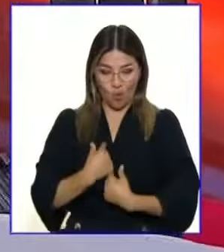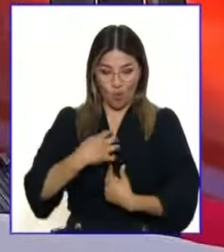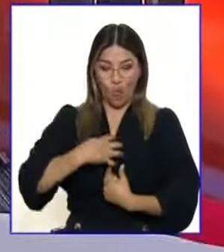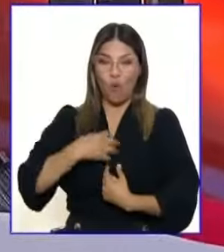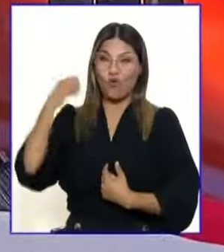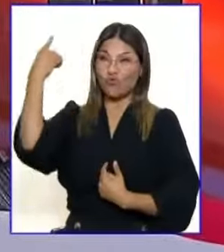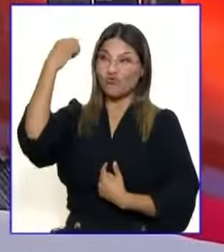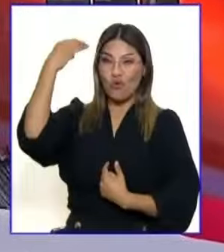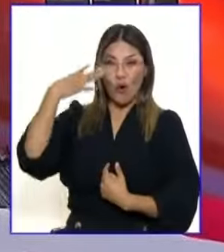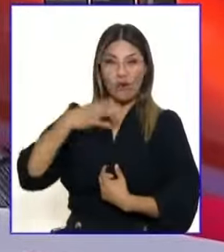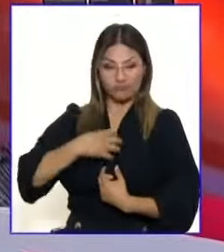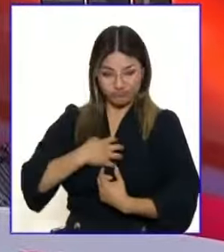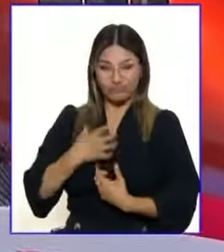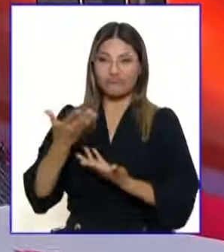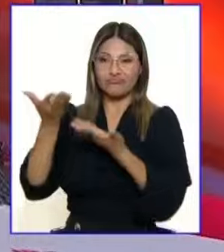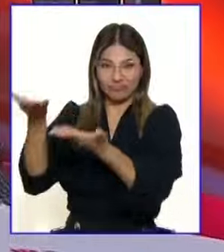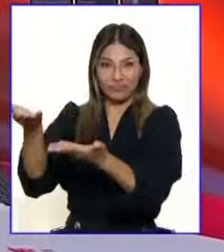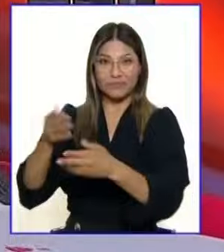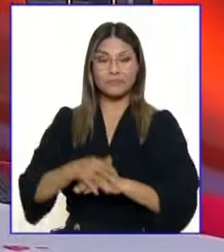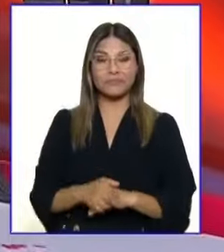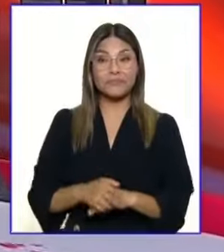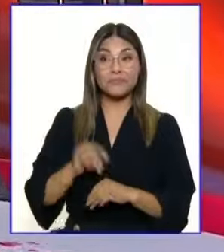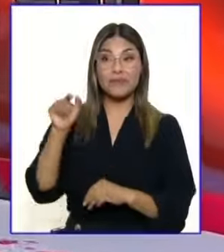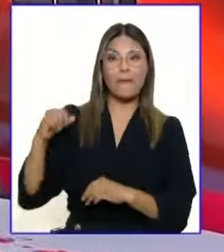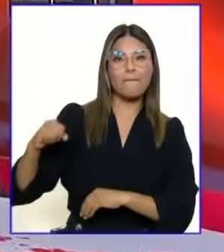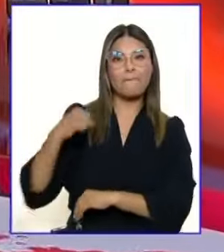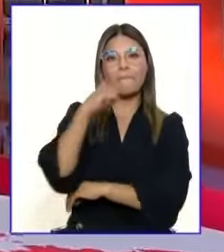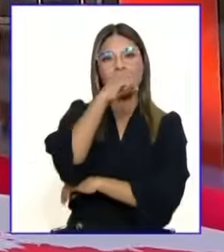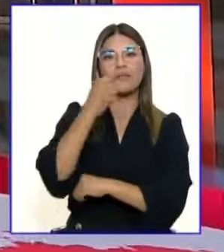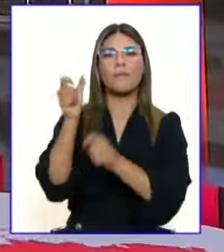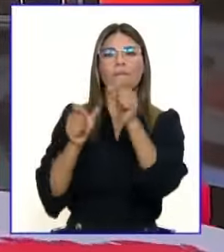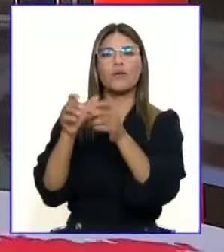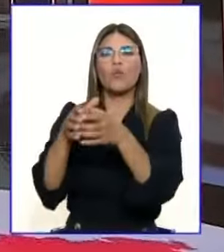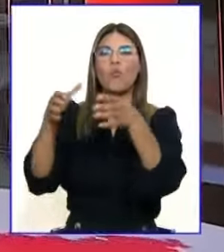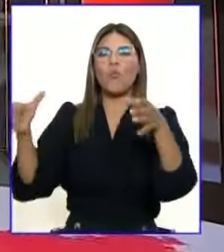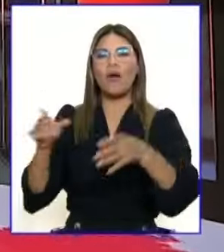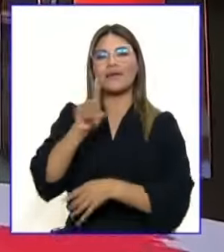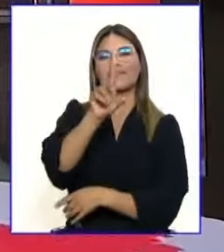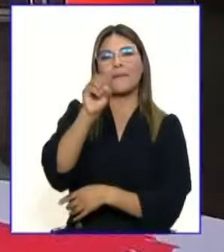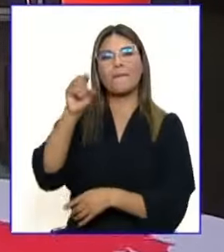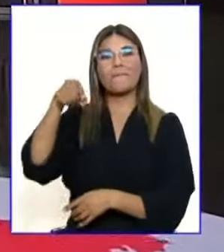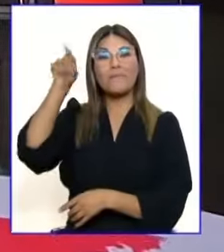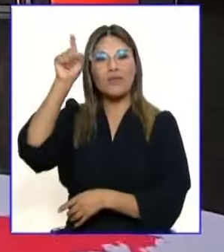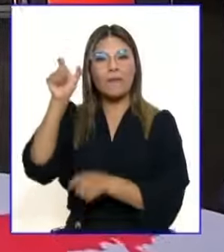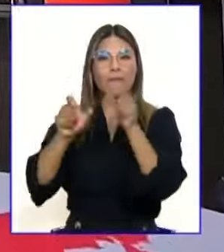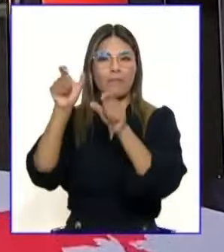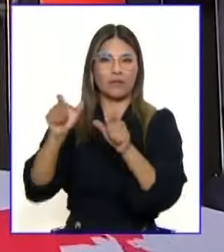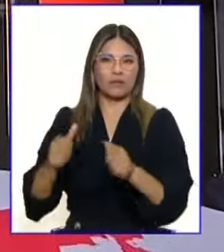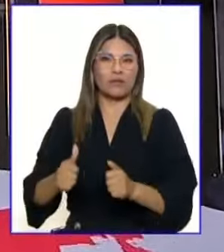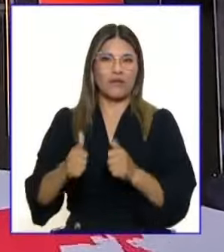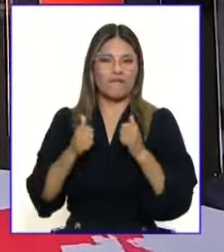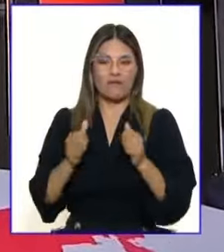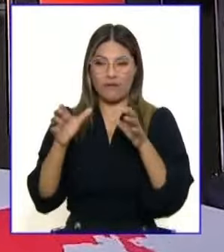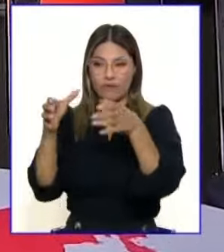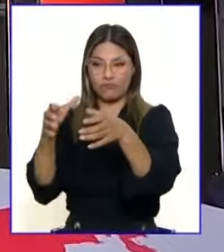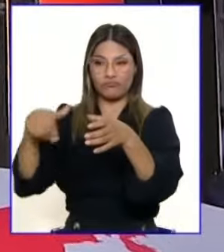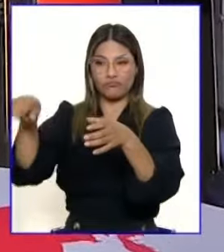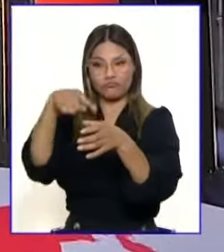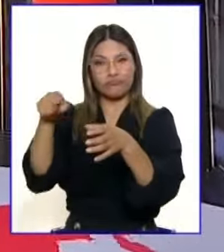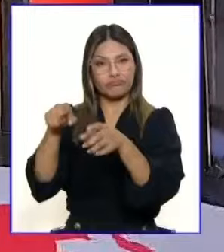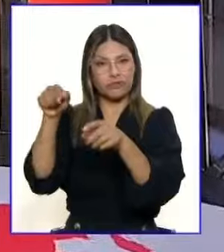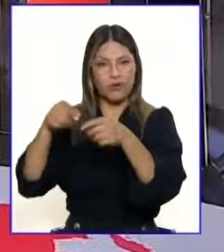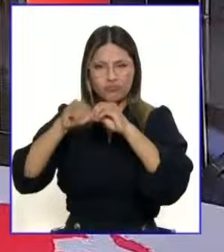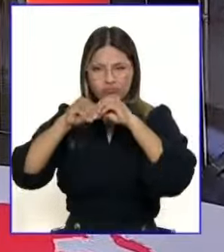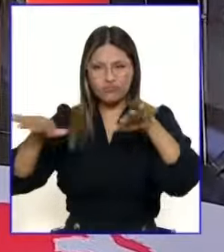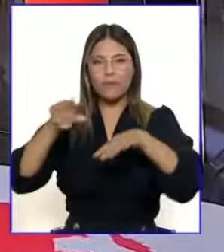dicho, Vietnam es una economía de más de 100 millones de habitantes y que desde el año 1986, cuando lanzó su política del Doi Moi, de